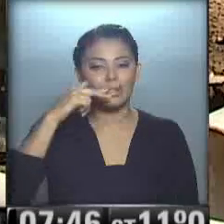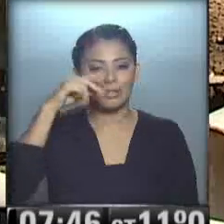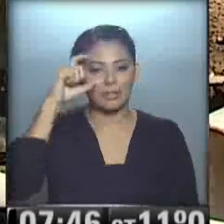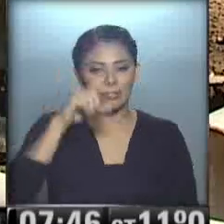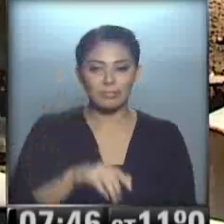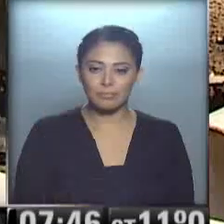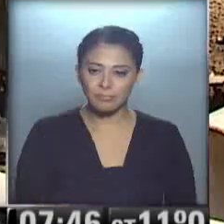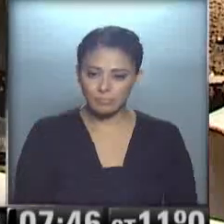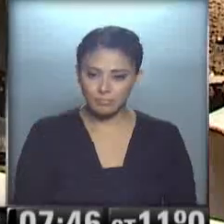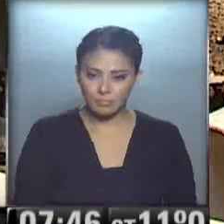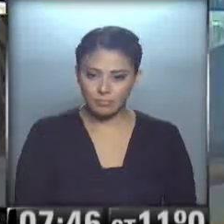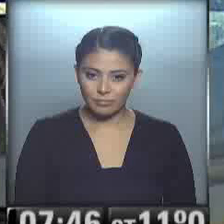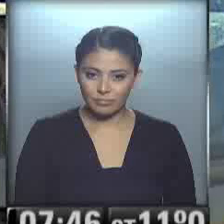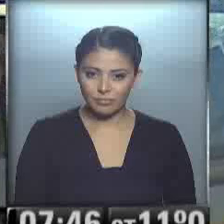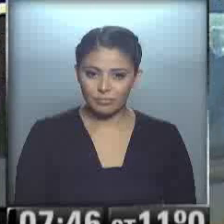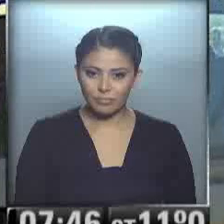Una